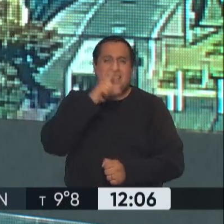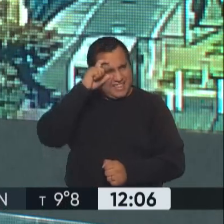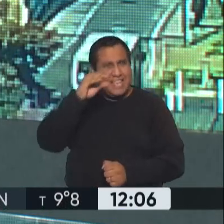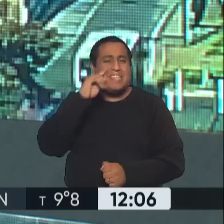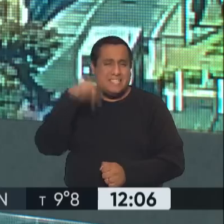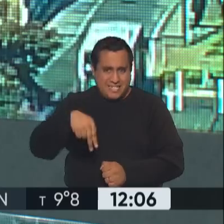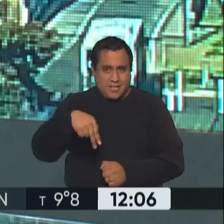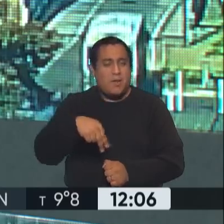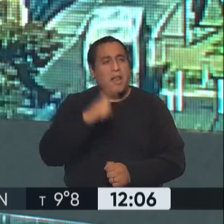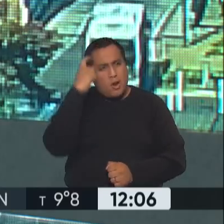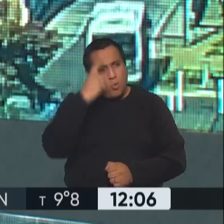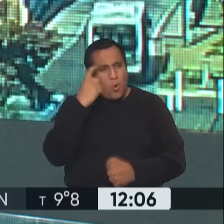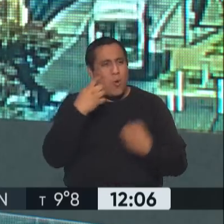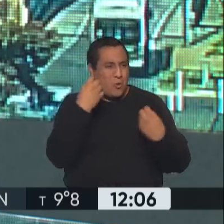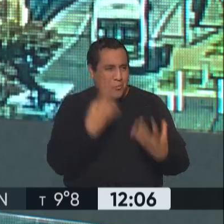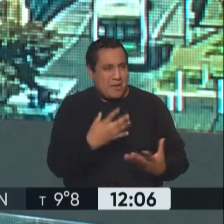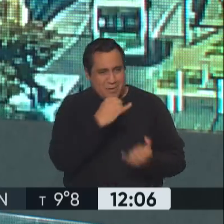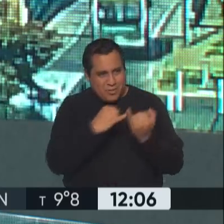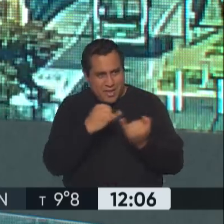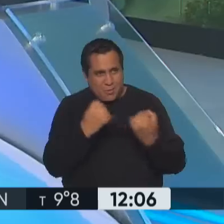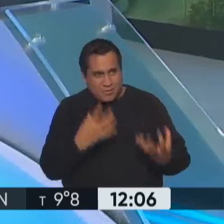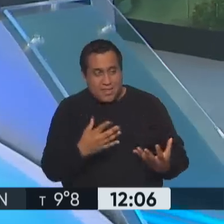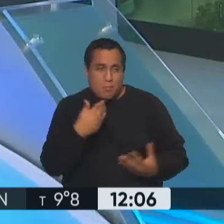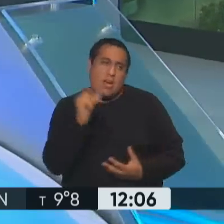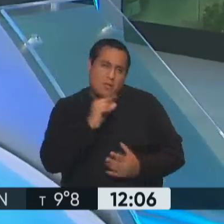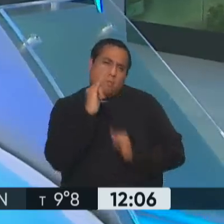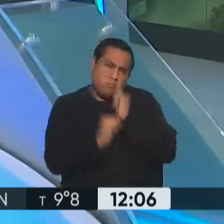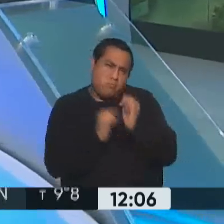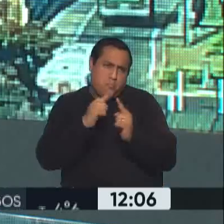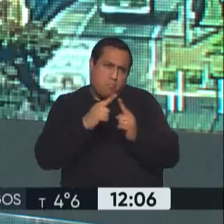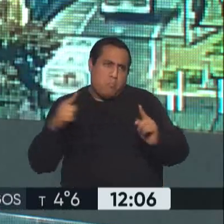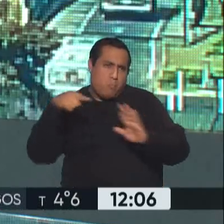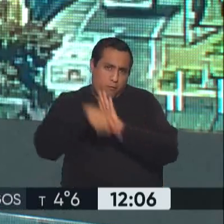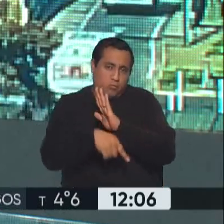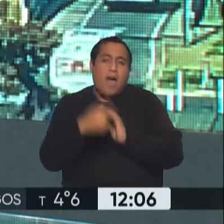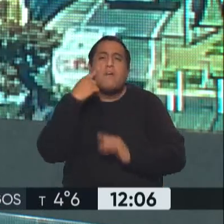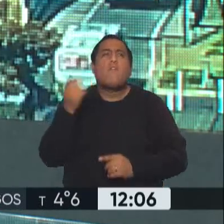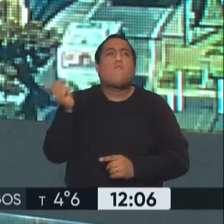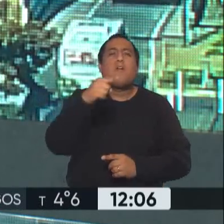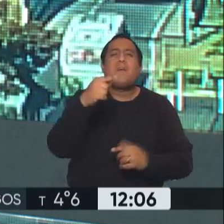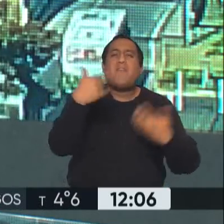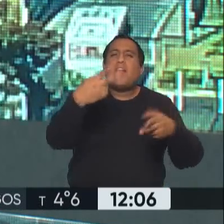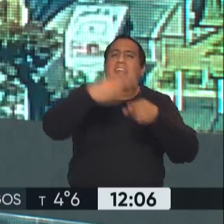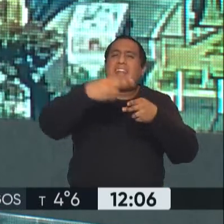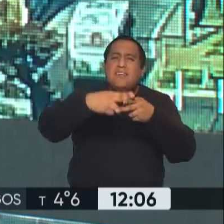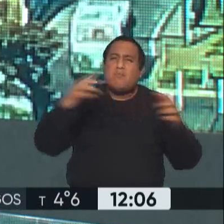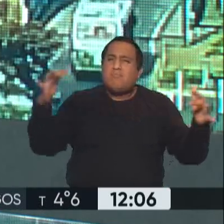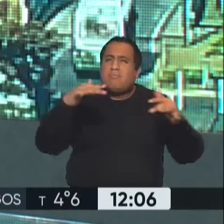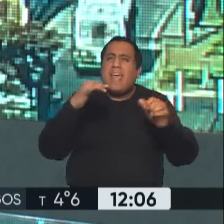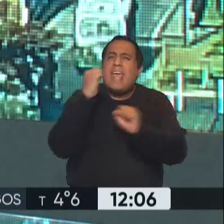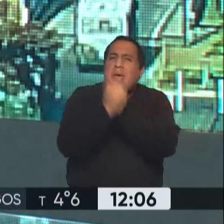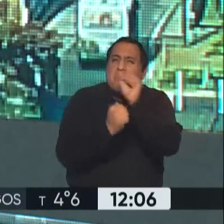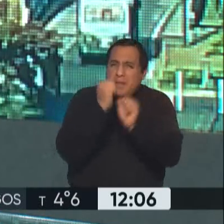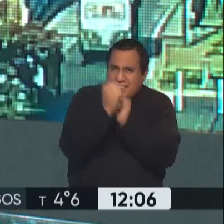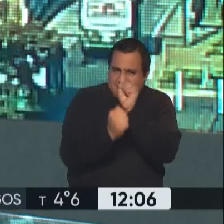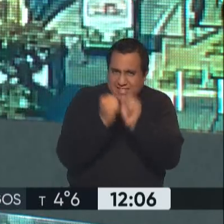Raúl, ¿cómo estás? Buen mediodía. ¿Qué tal? ¿Cómo te va? En un ratito lo analizamos, pero volvemos al Hotel Sheraton, al encuentro de la Asociación Empresaria Argentina, porque está